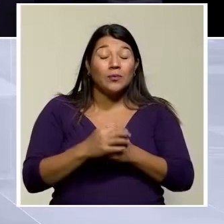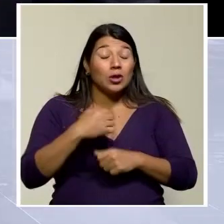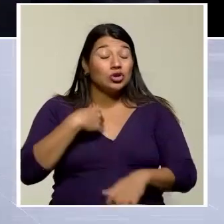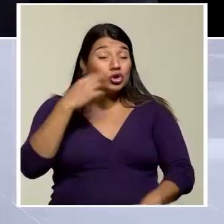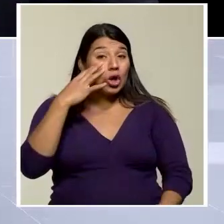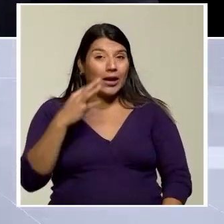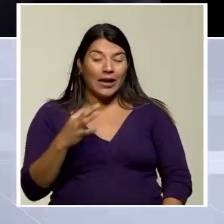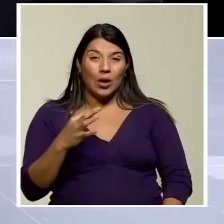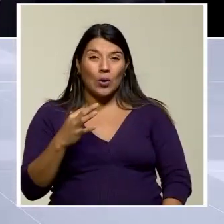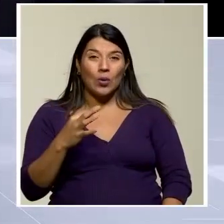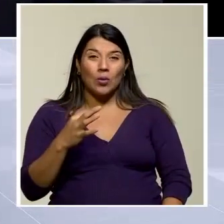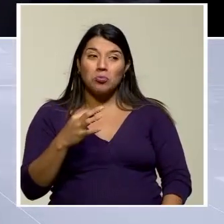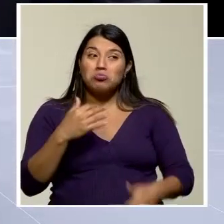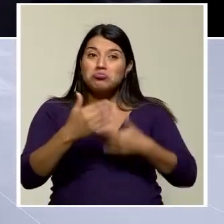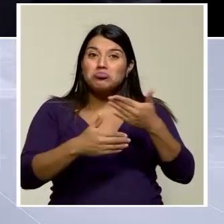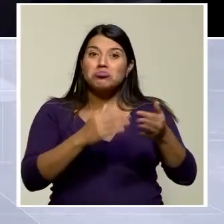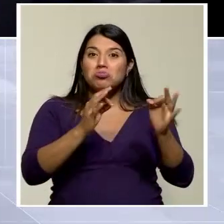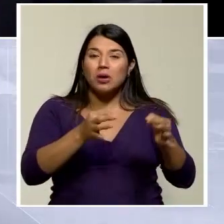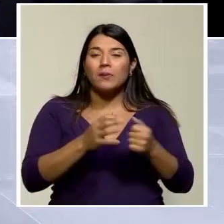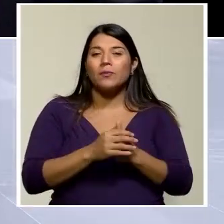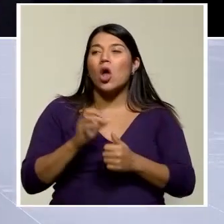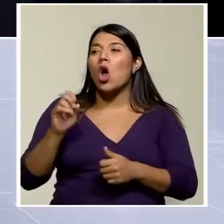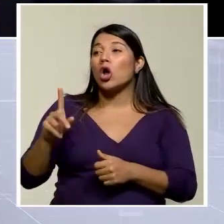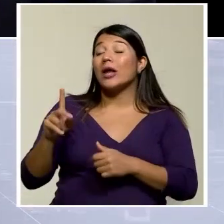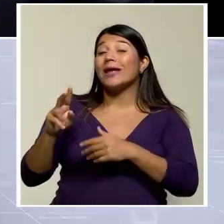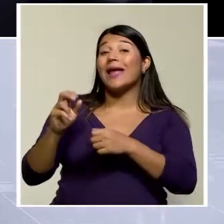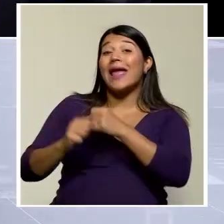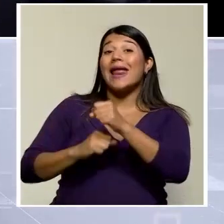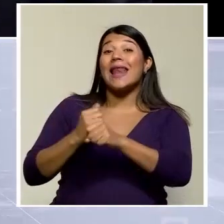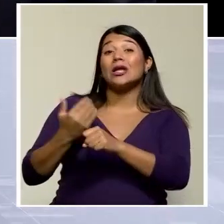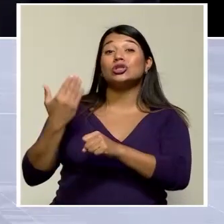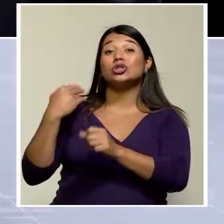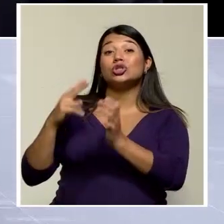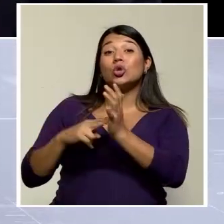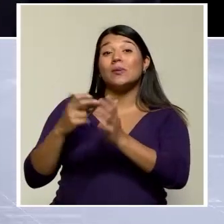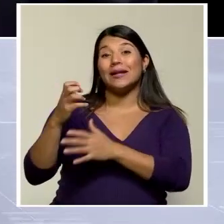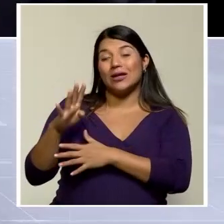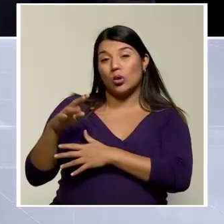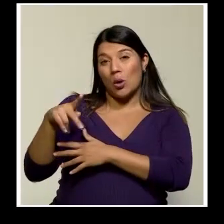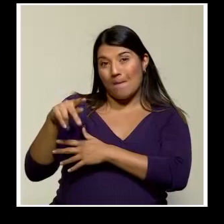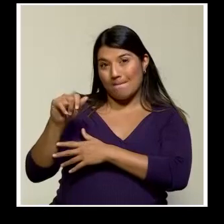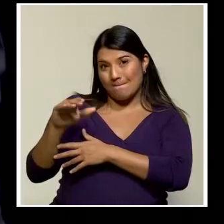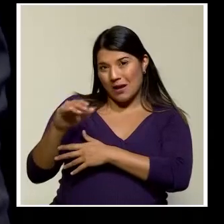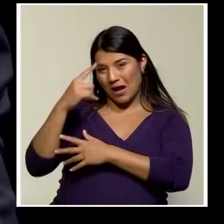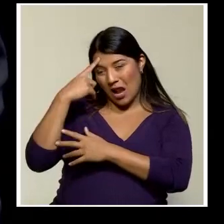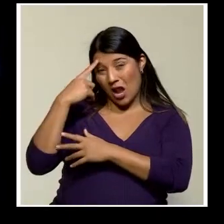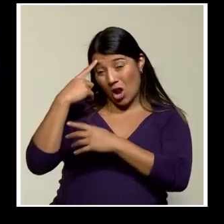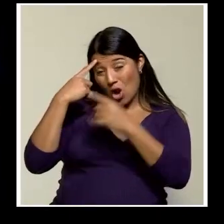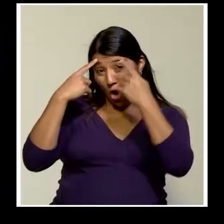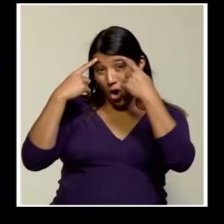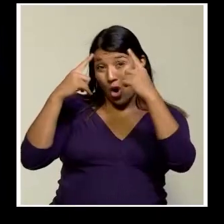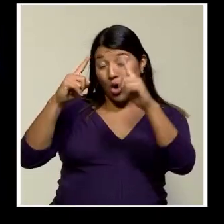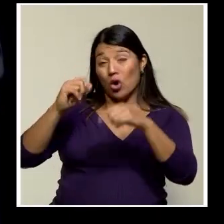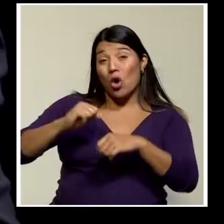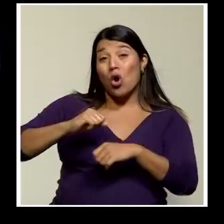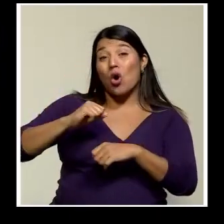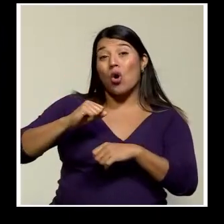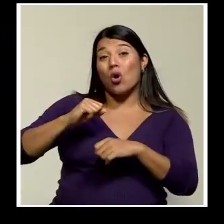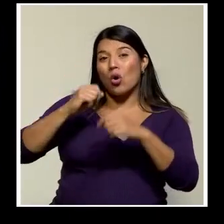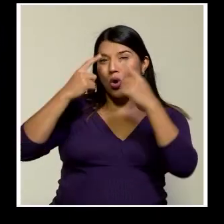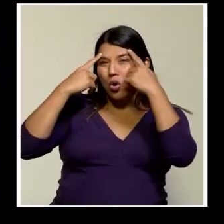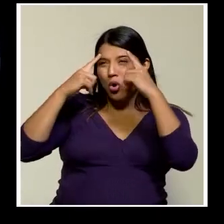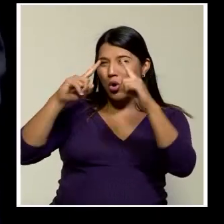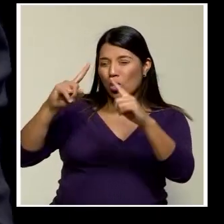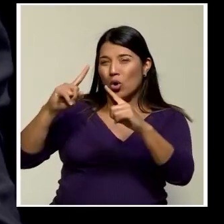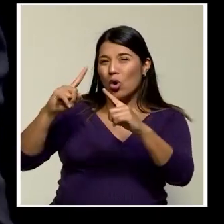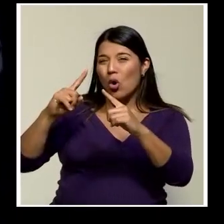creo que por buen camino. Ok. En el 2014 el PAC logró captar el voto de un sector